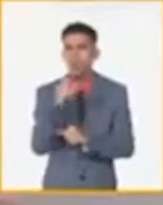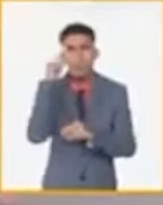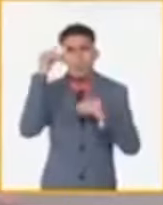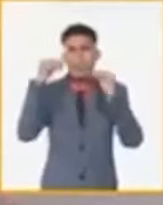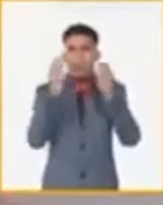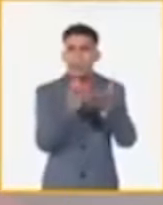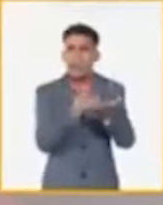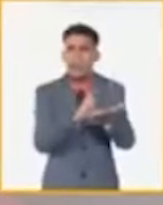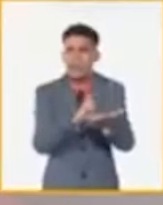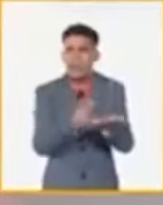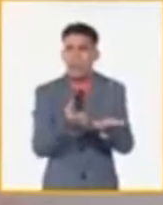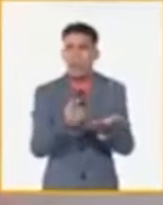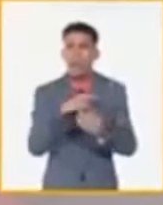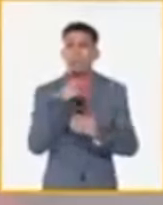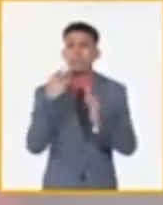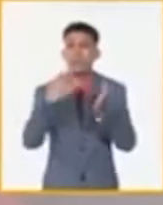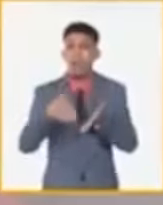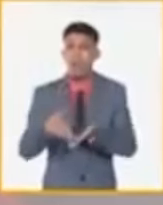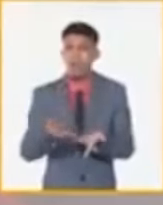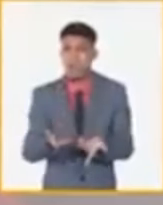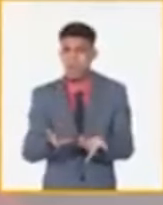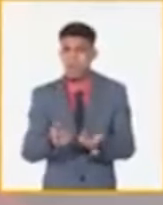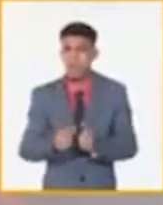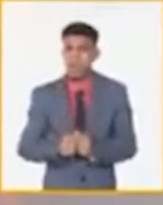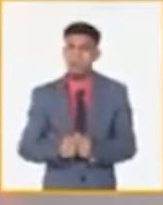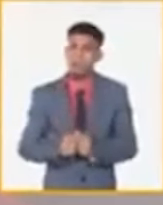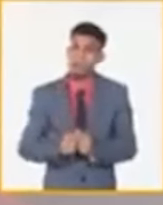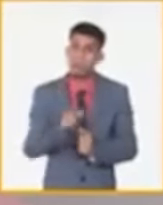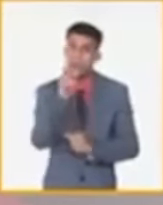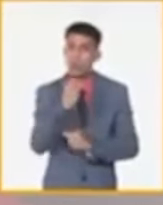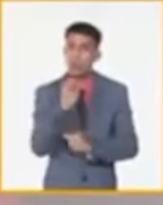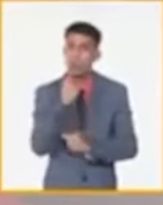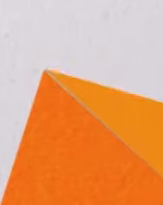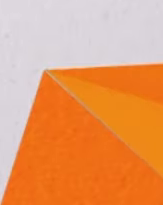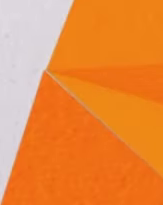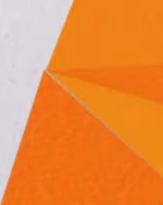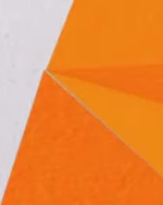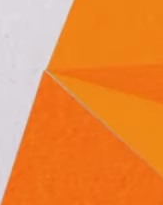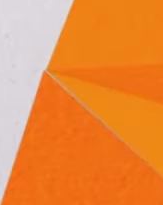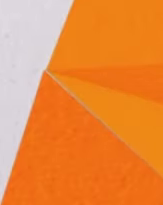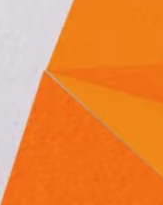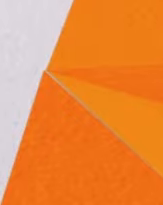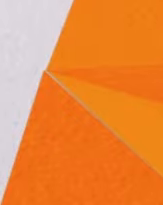la Muerte sa va dar una respuesta religiosa